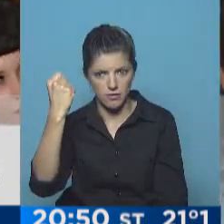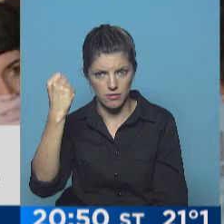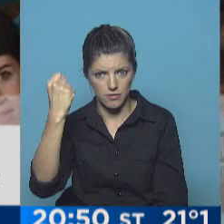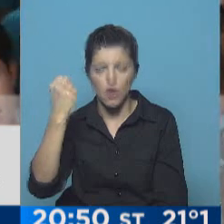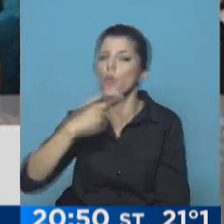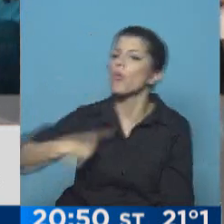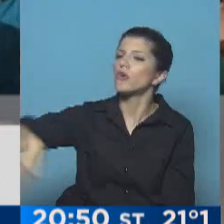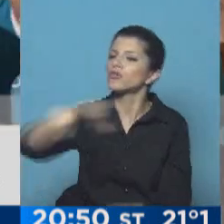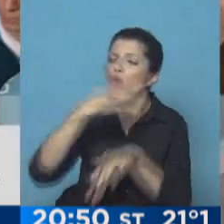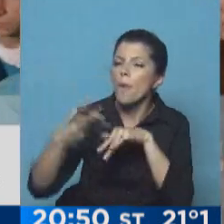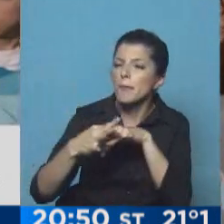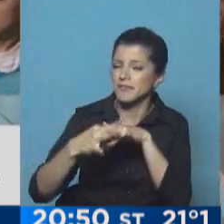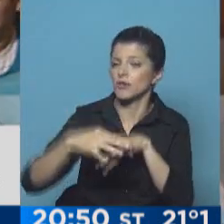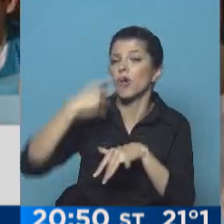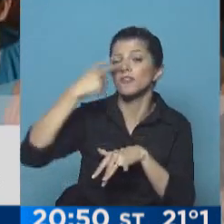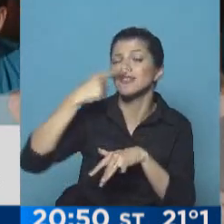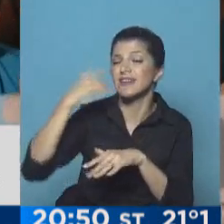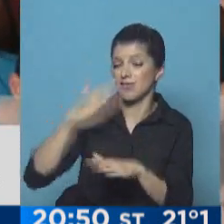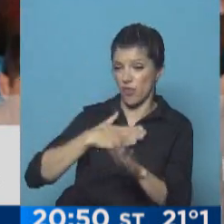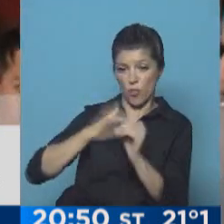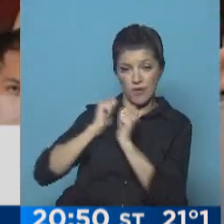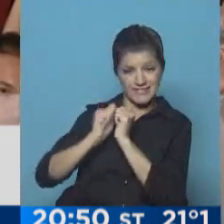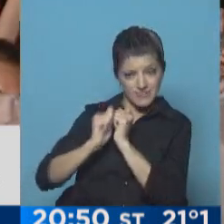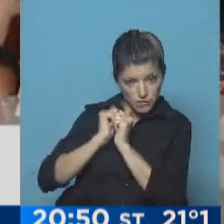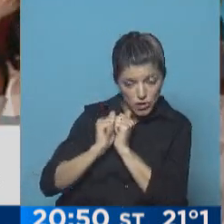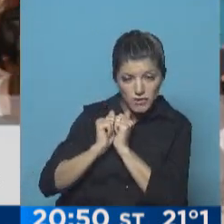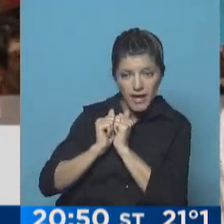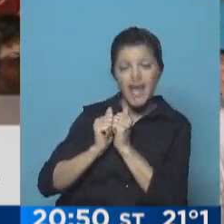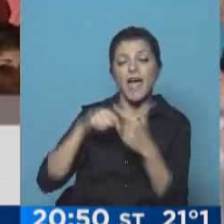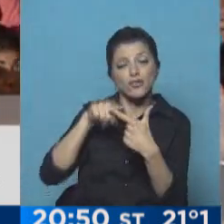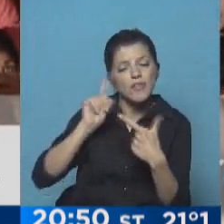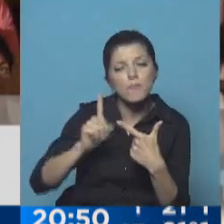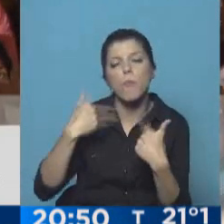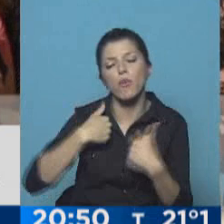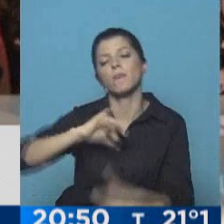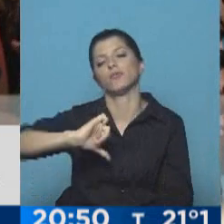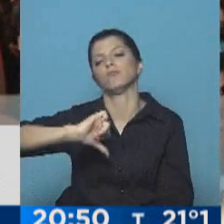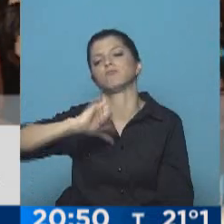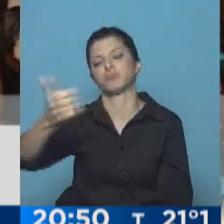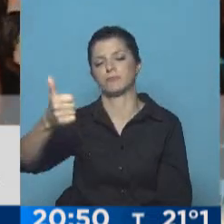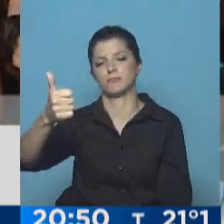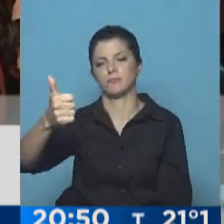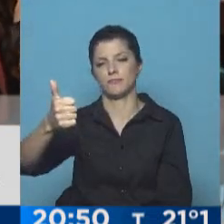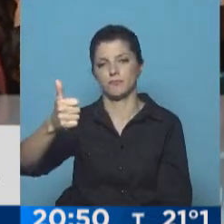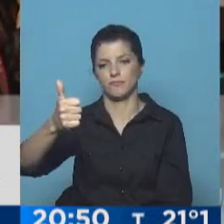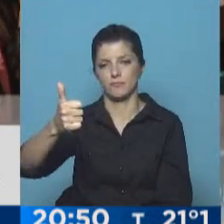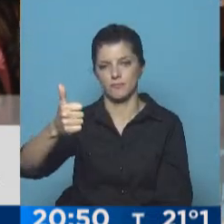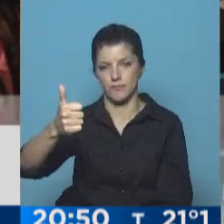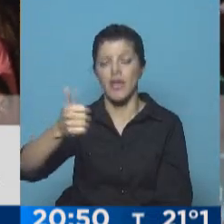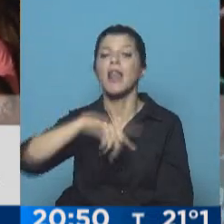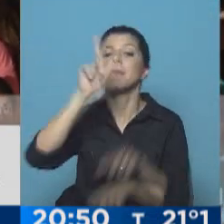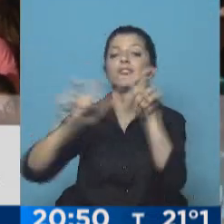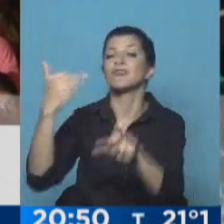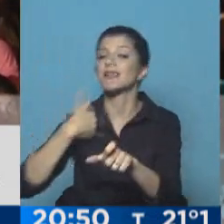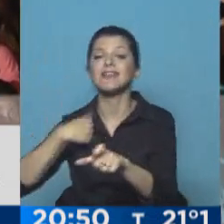estamos comprometidos con los intereses de la historia podemos obtener victorias los argentinos no